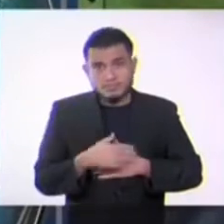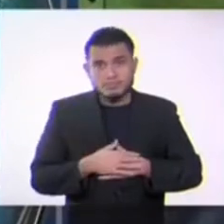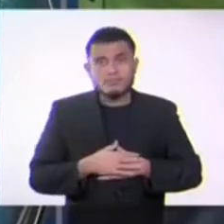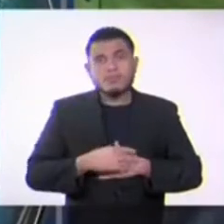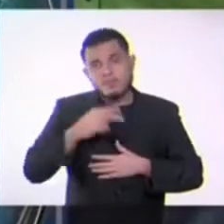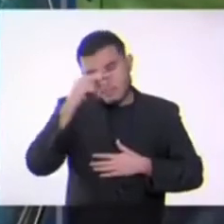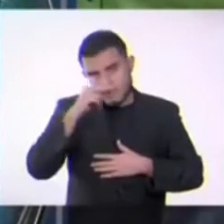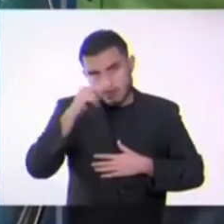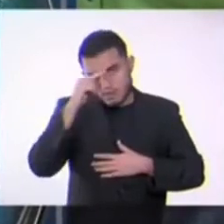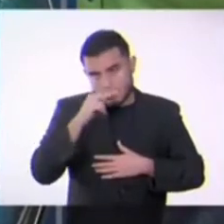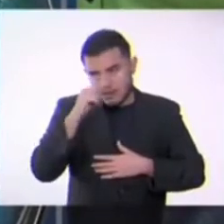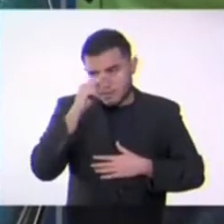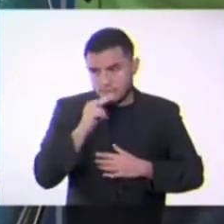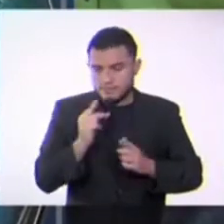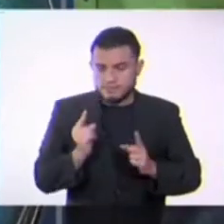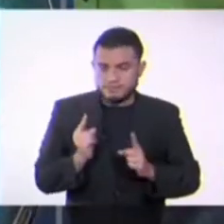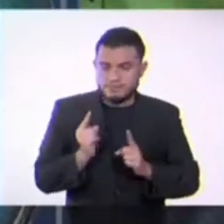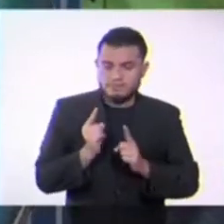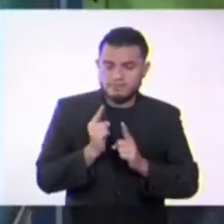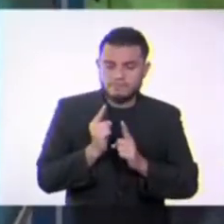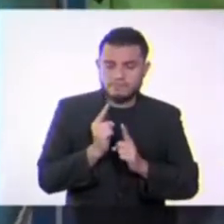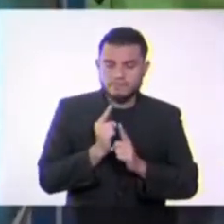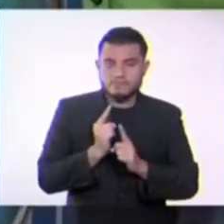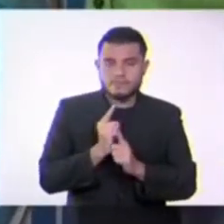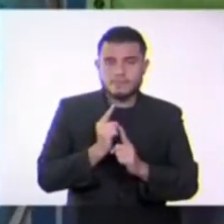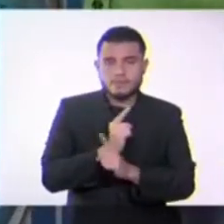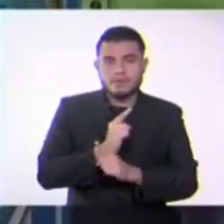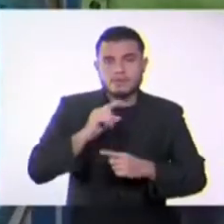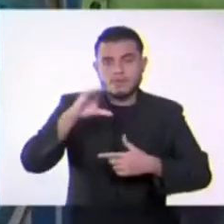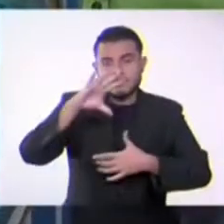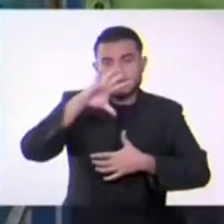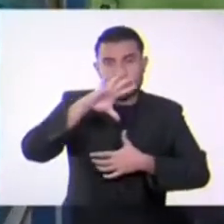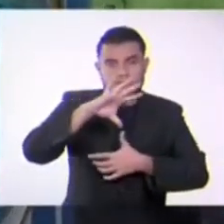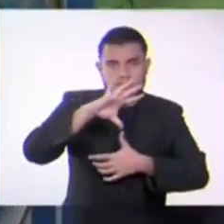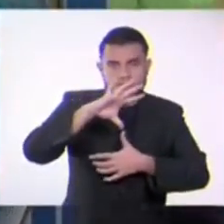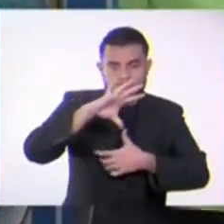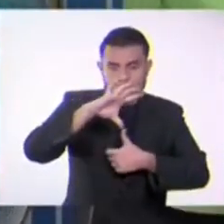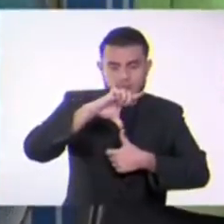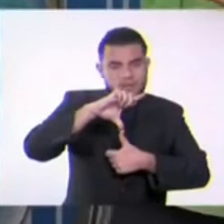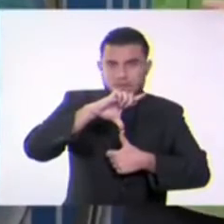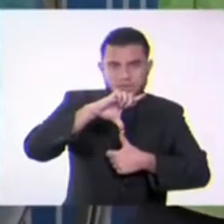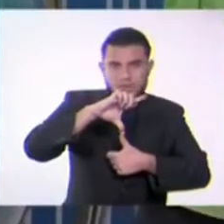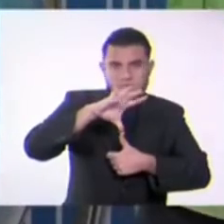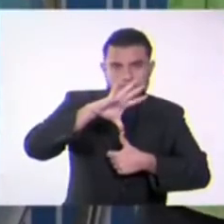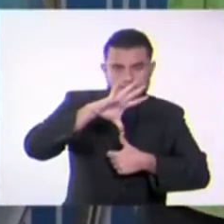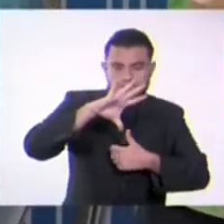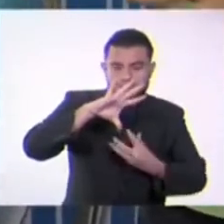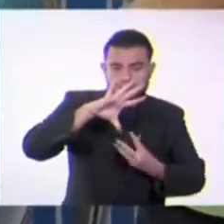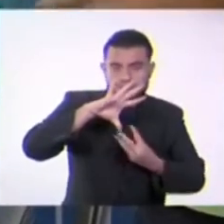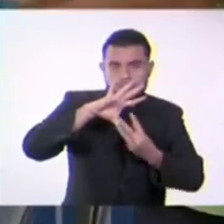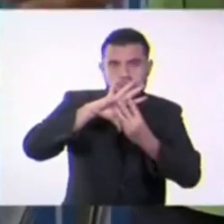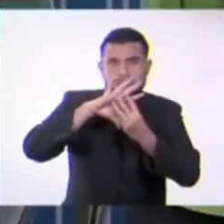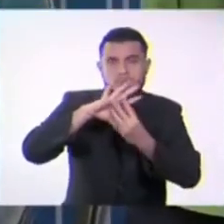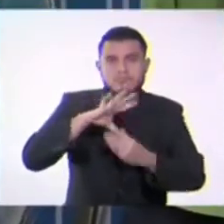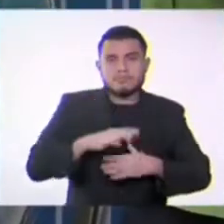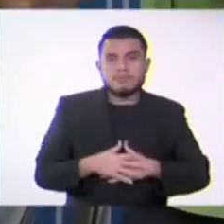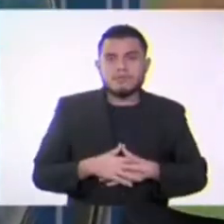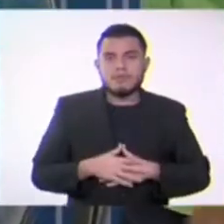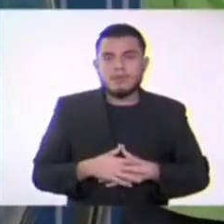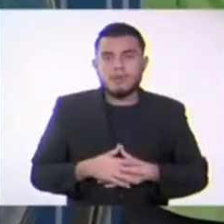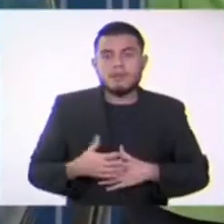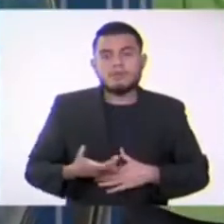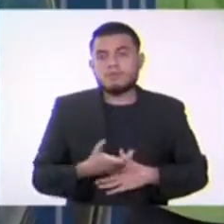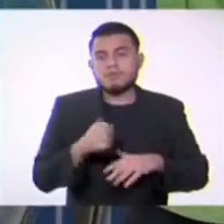México convirtiéndose a Norteamérica de esta manera, ¿no? Es En muy una integración interesante, económica. así es. Y